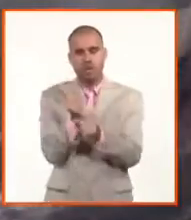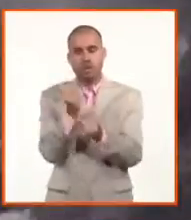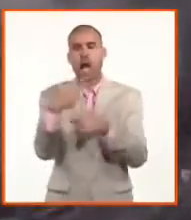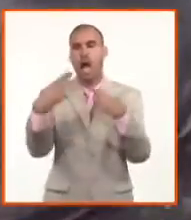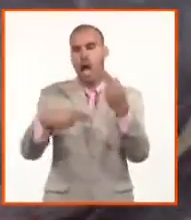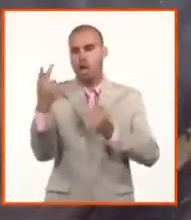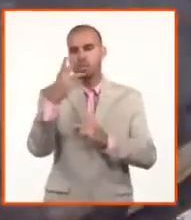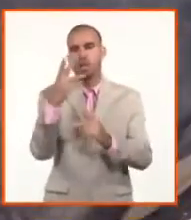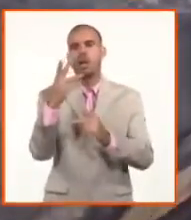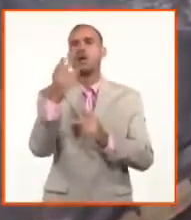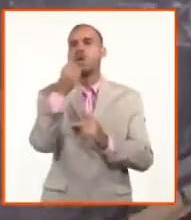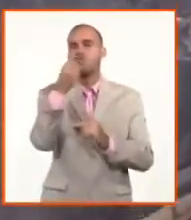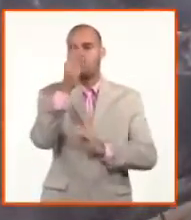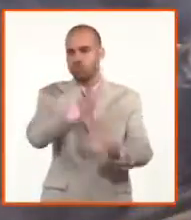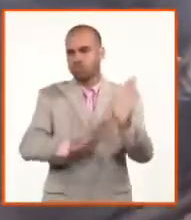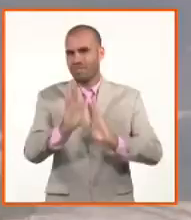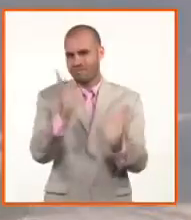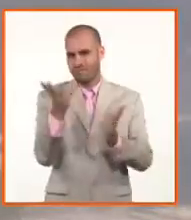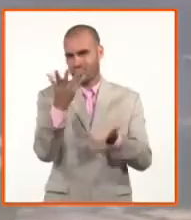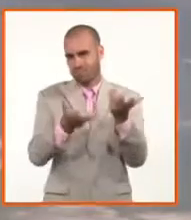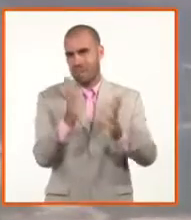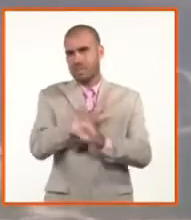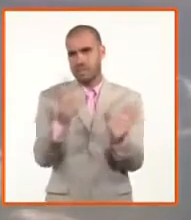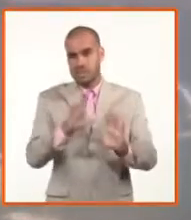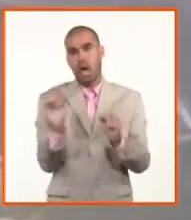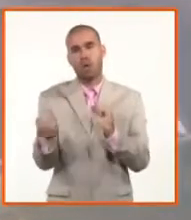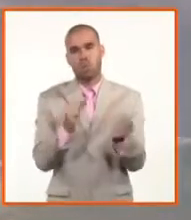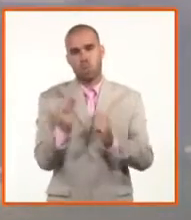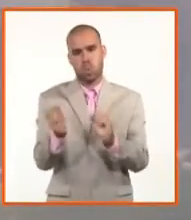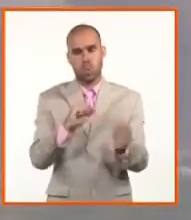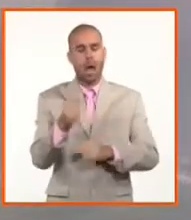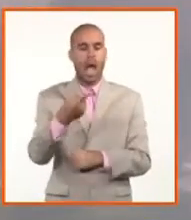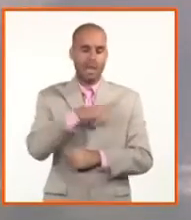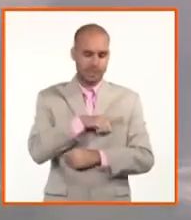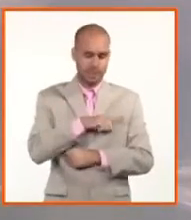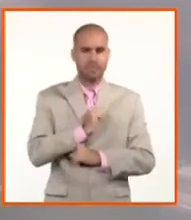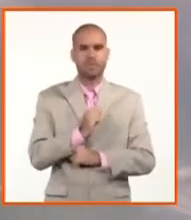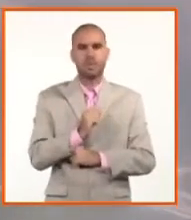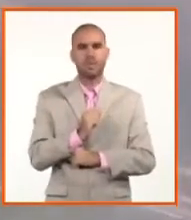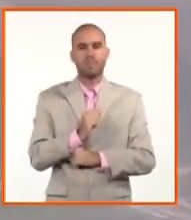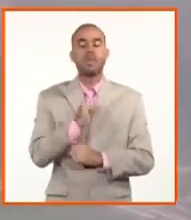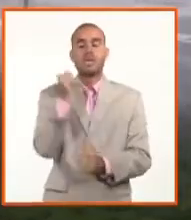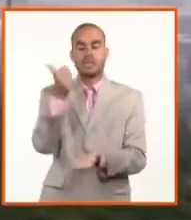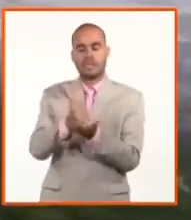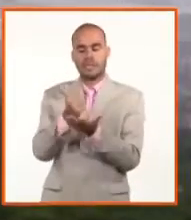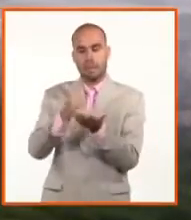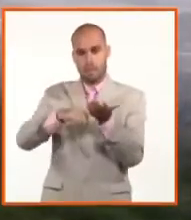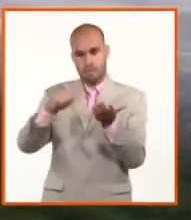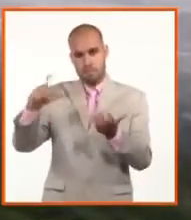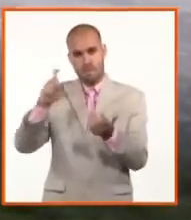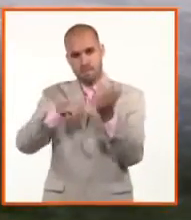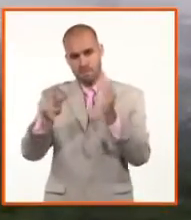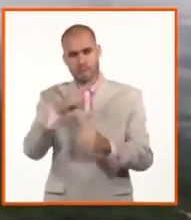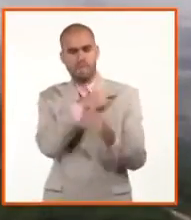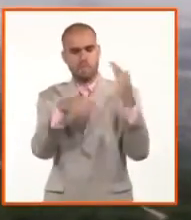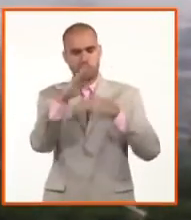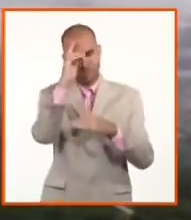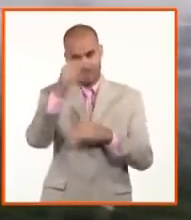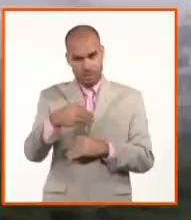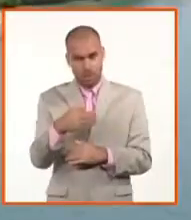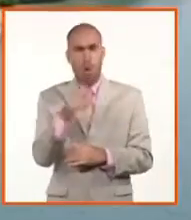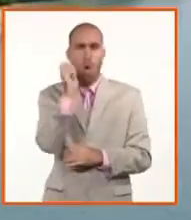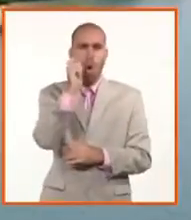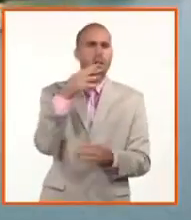al incendio, que fue finalmente controlado en la jornada de ayer. En la sede del partido provincial, el ministro de Salud Pública, José Ángel